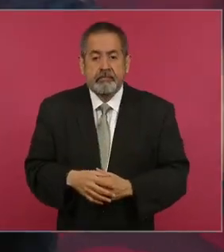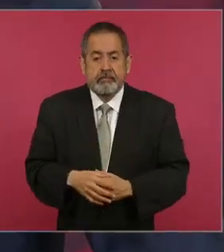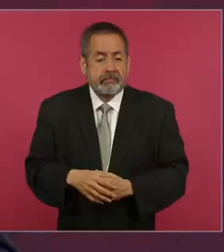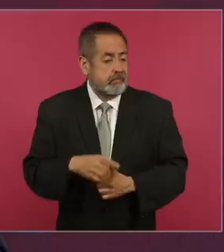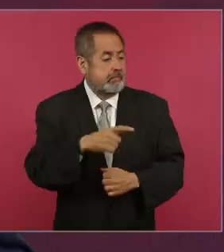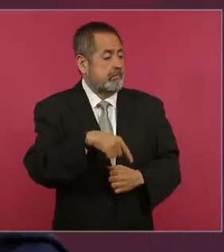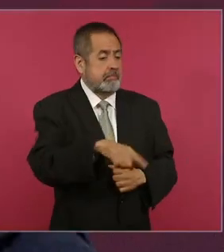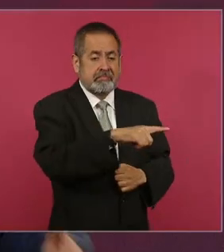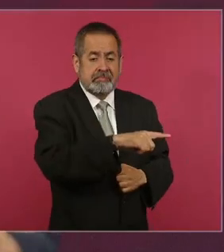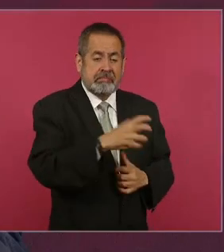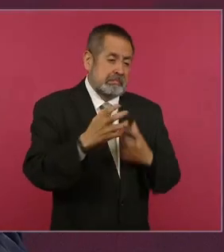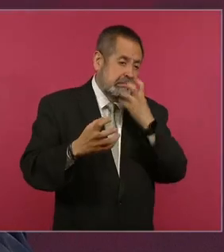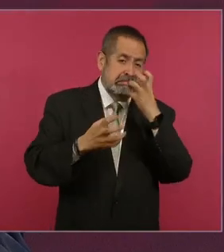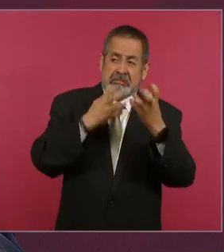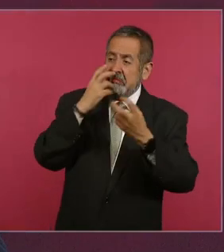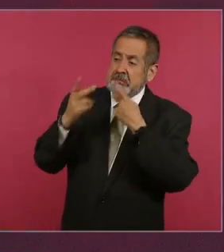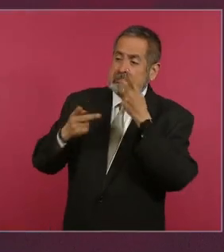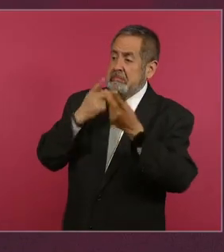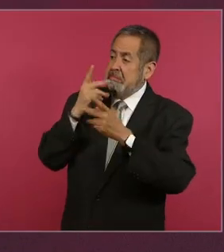griten en